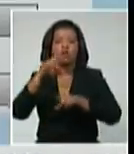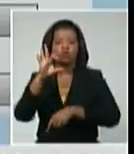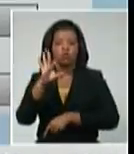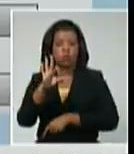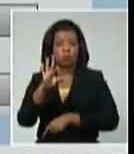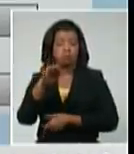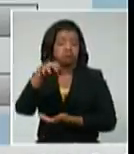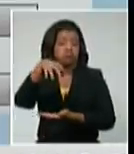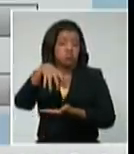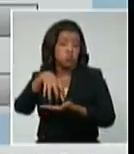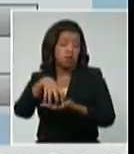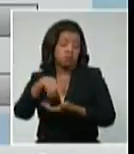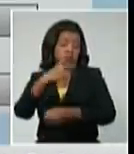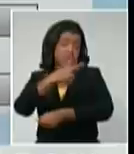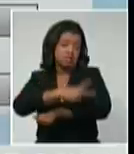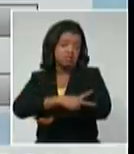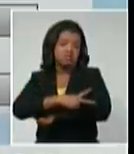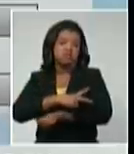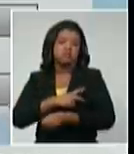que